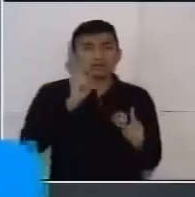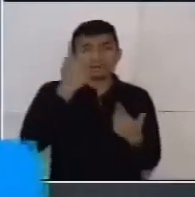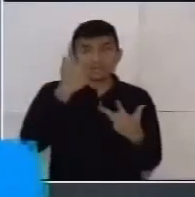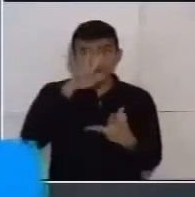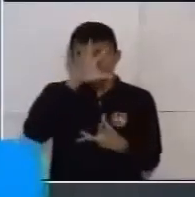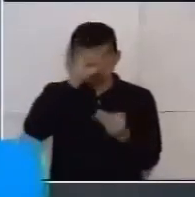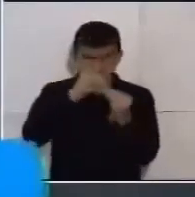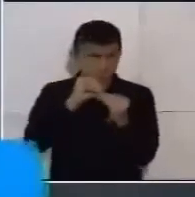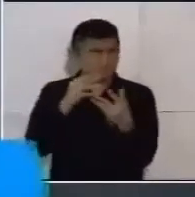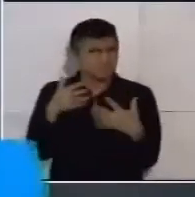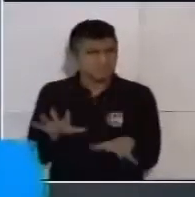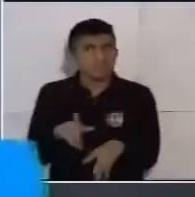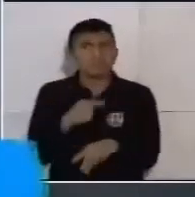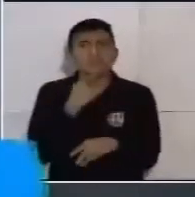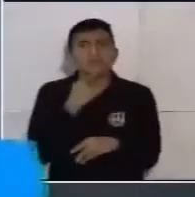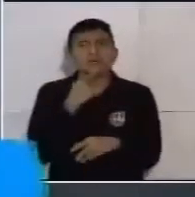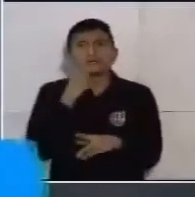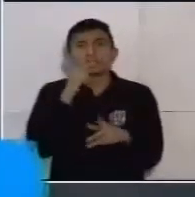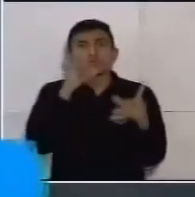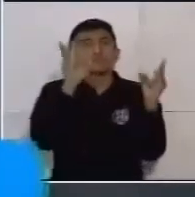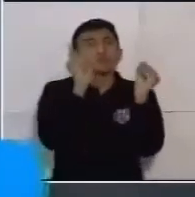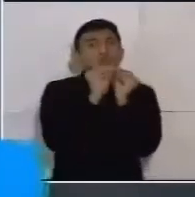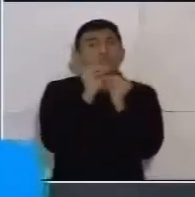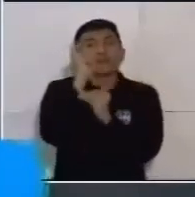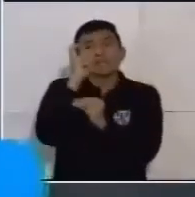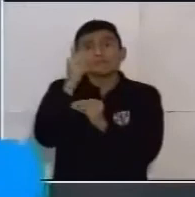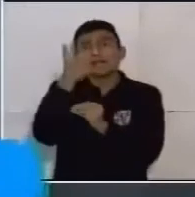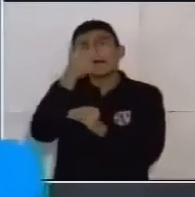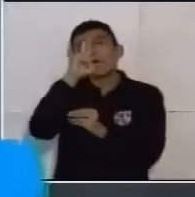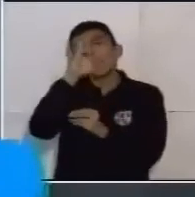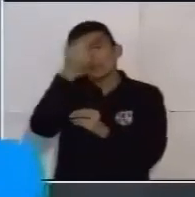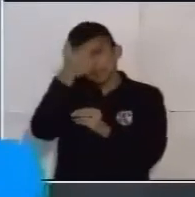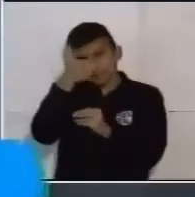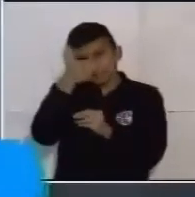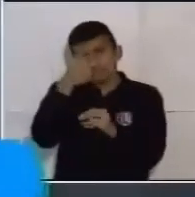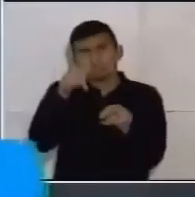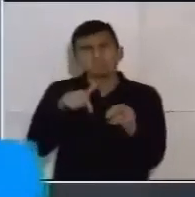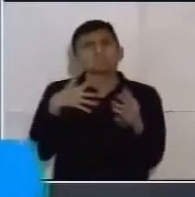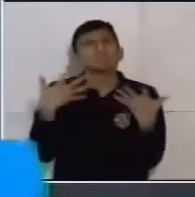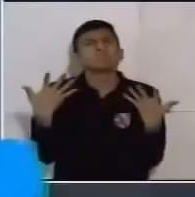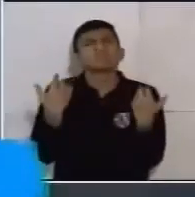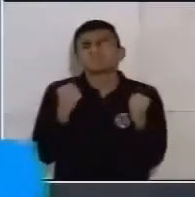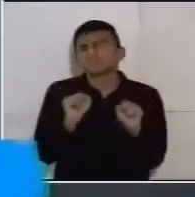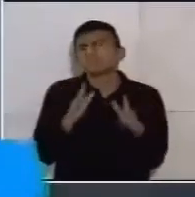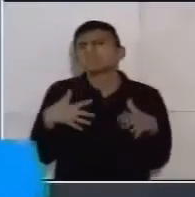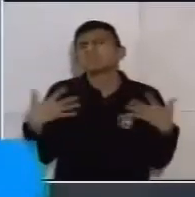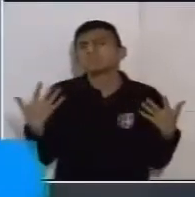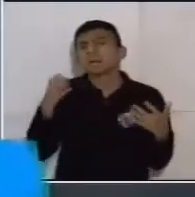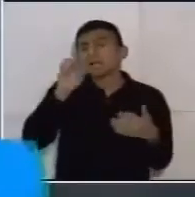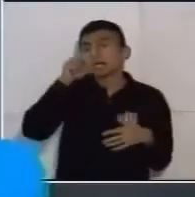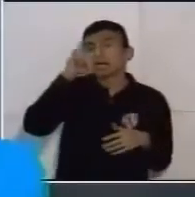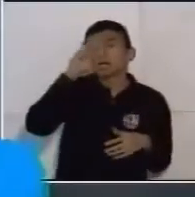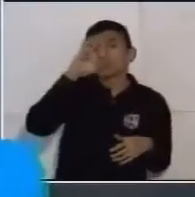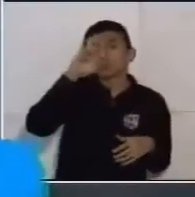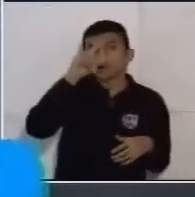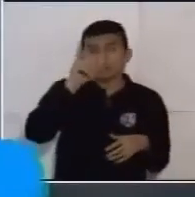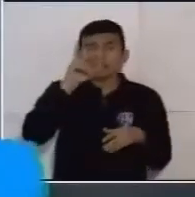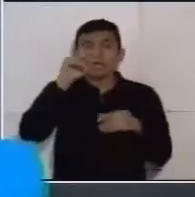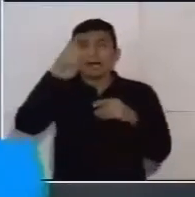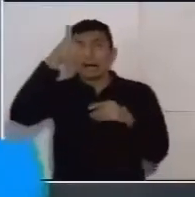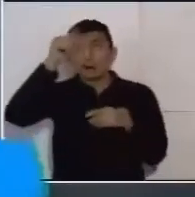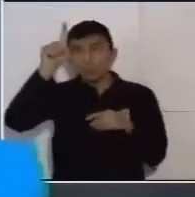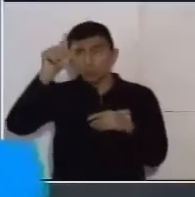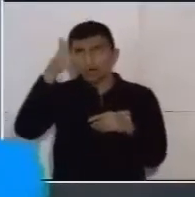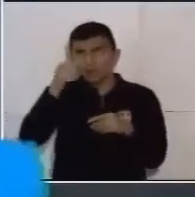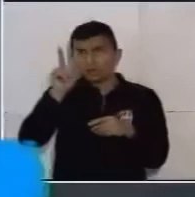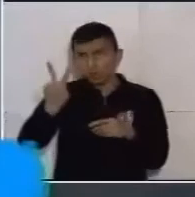el total es el área de toda la figura. En este caso lo que hice fue enumerarlas. Les puse área 1,